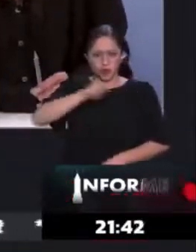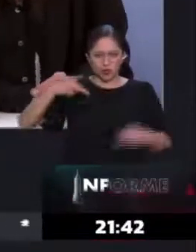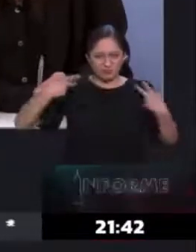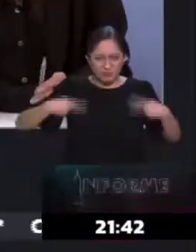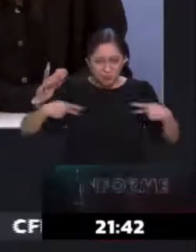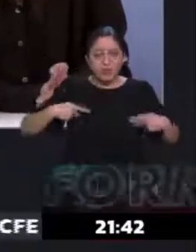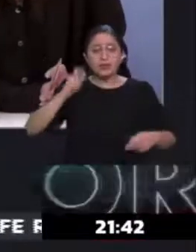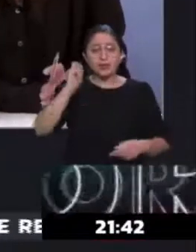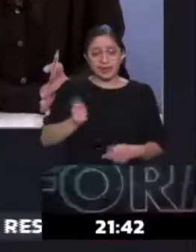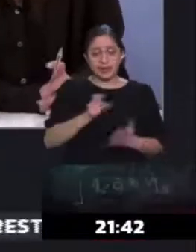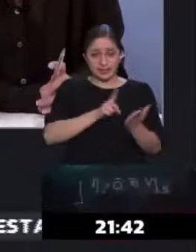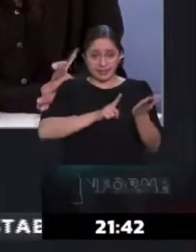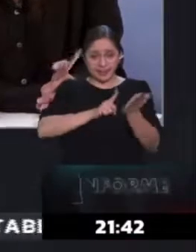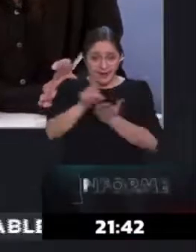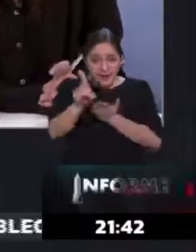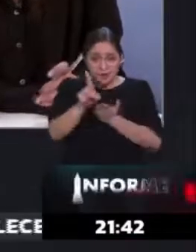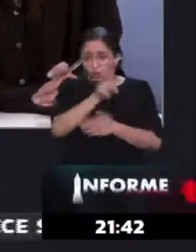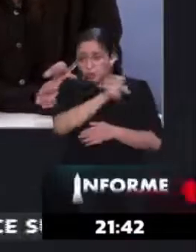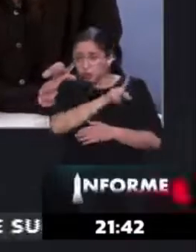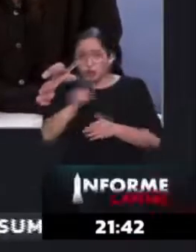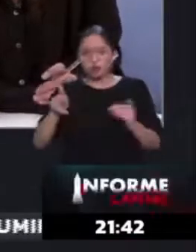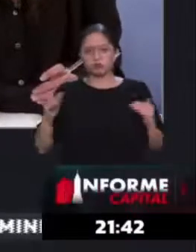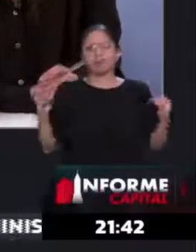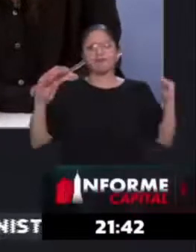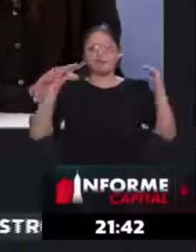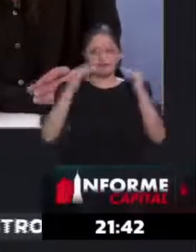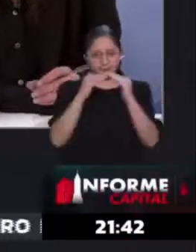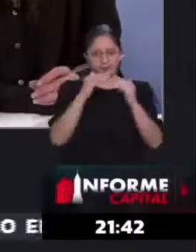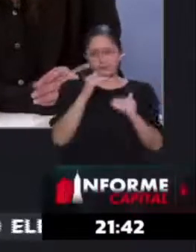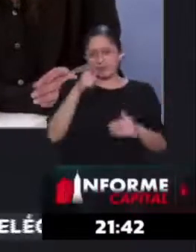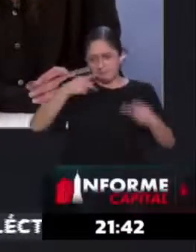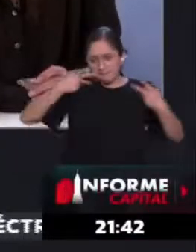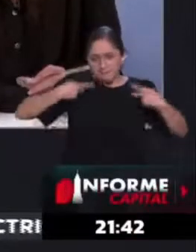ganar derechos para un sector de ella es ganar derechos para